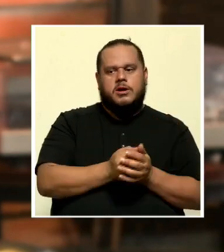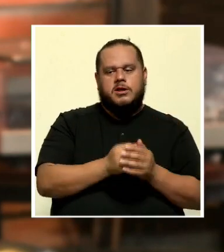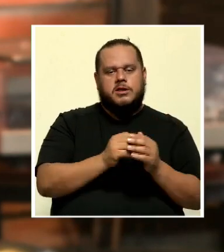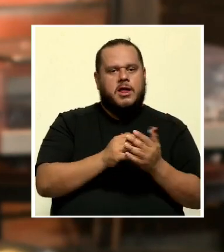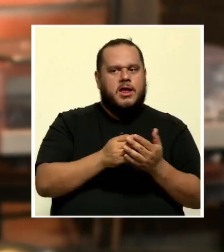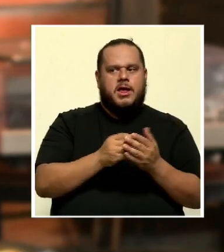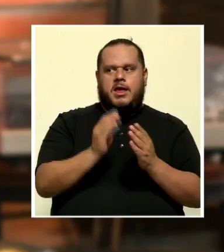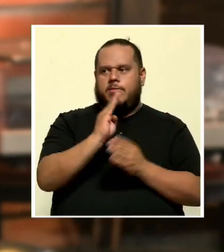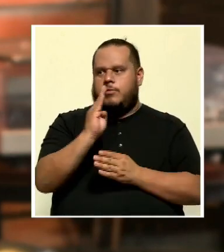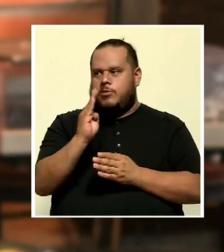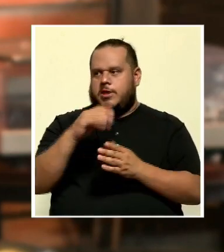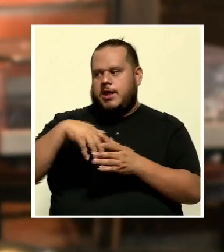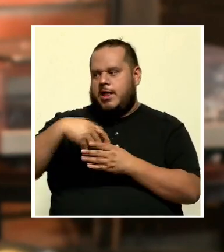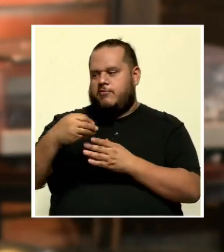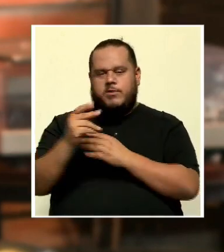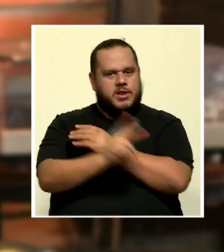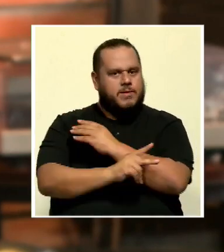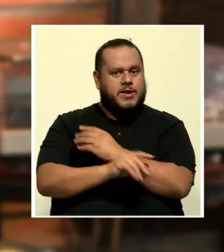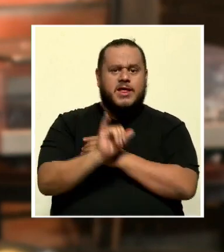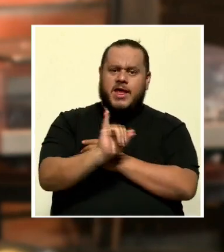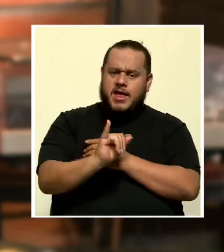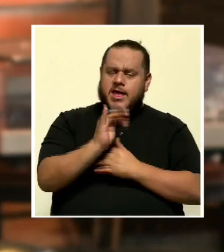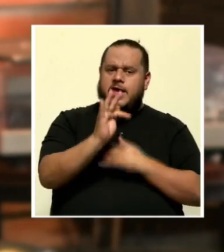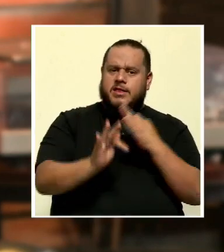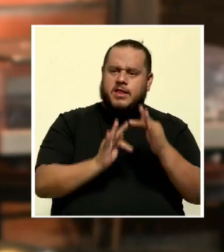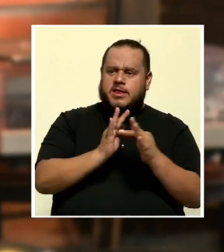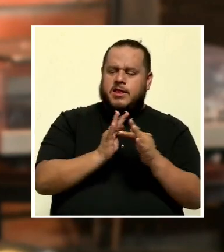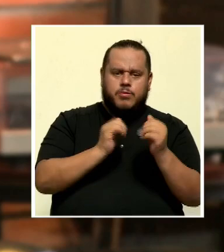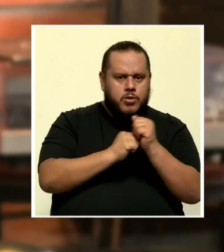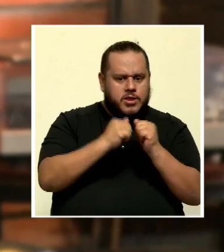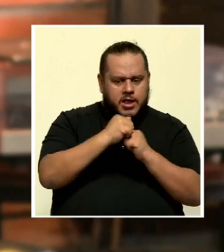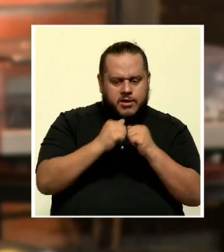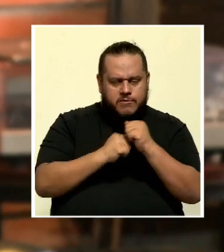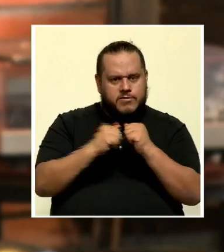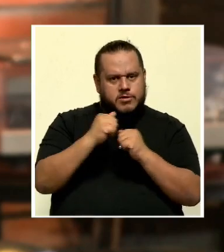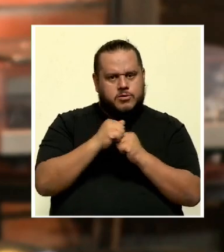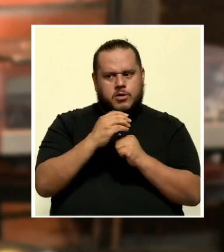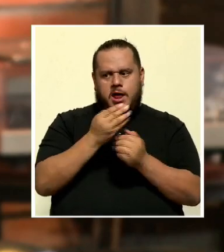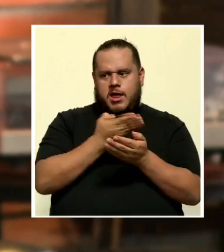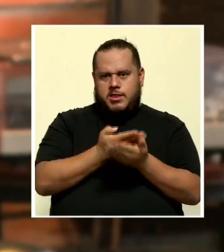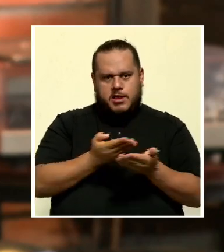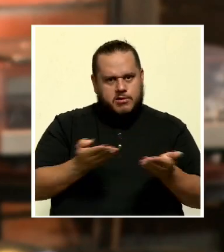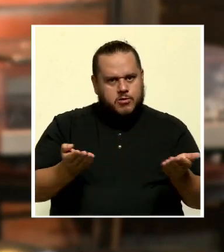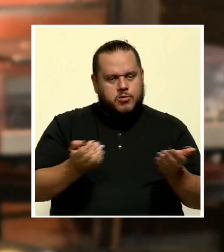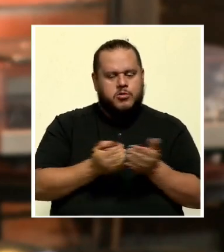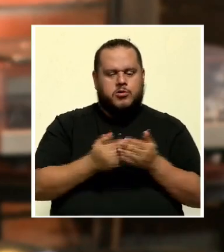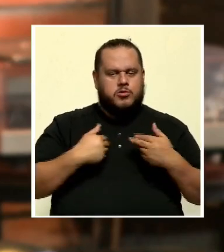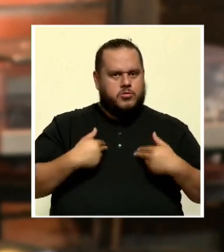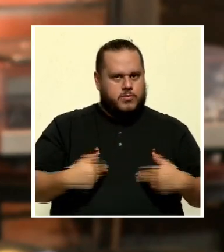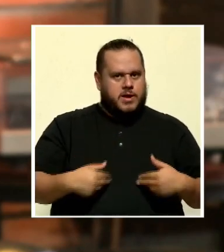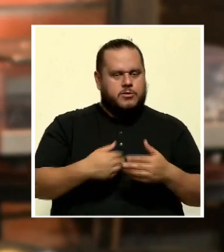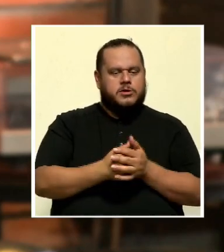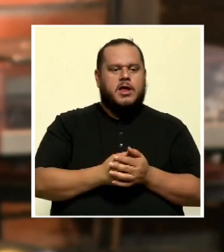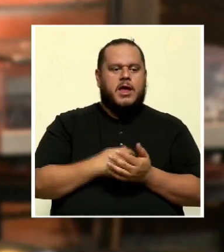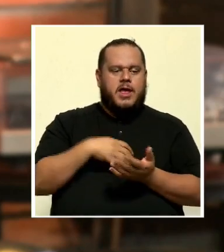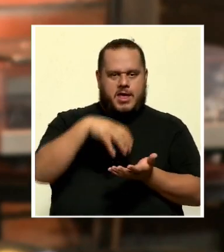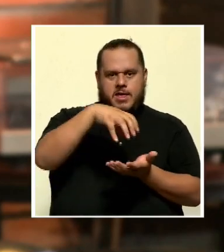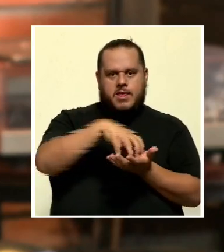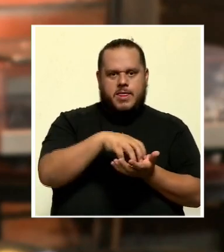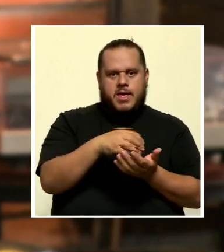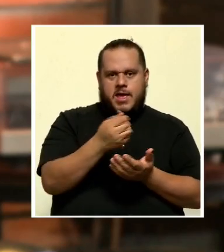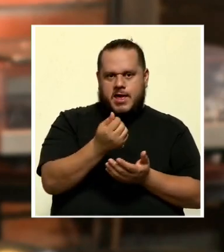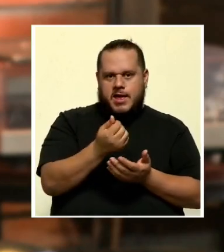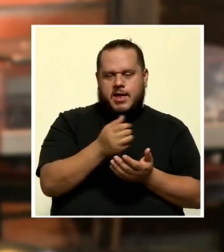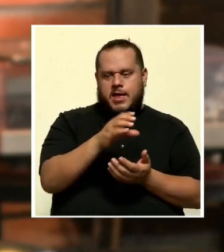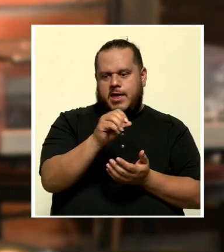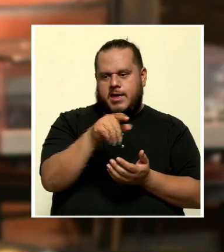del país. O sea, ese tipo de infraestructura y de recursos humanos, de capital, digamos,